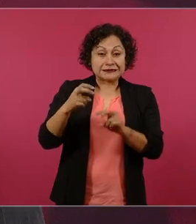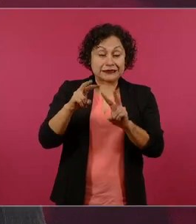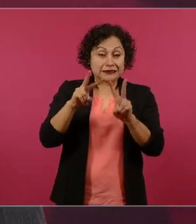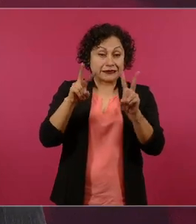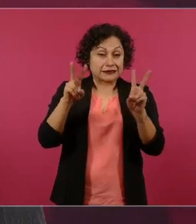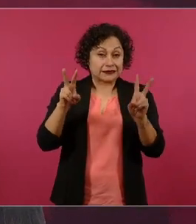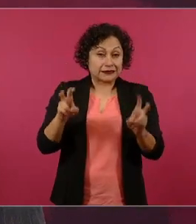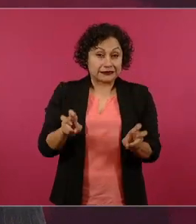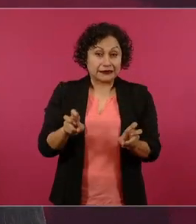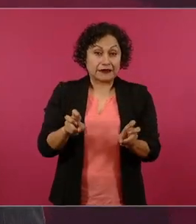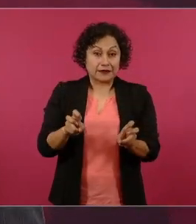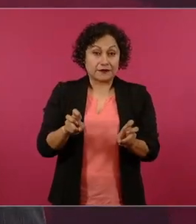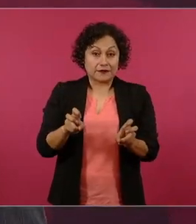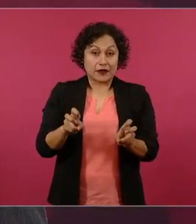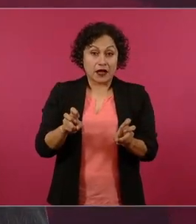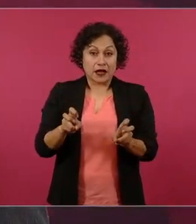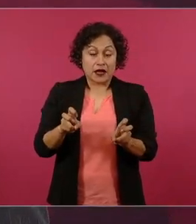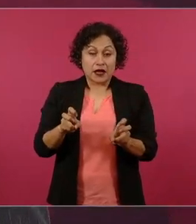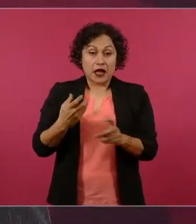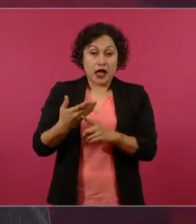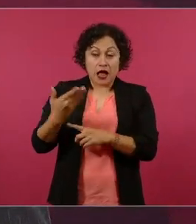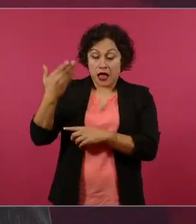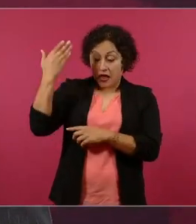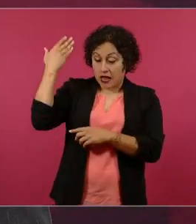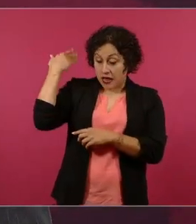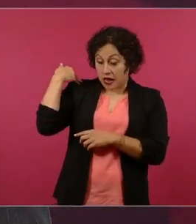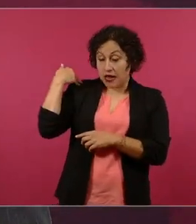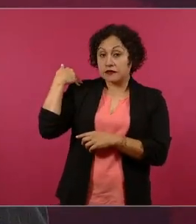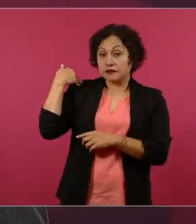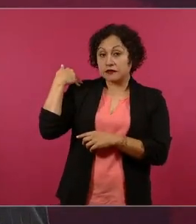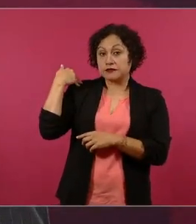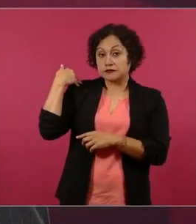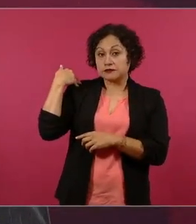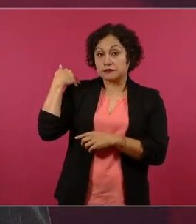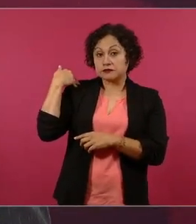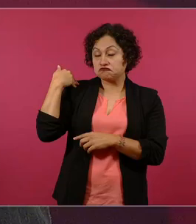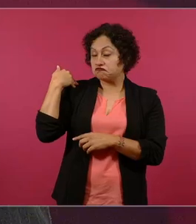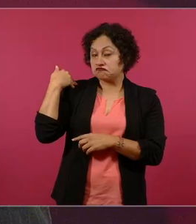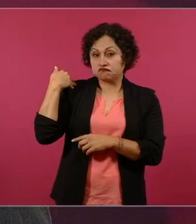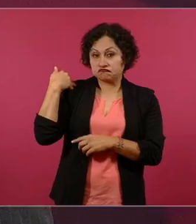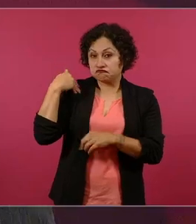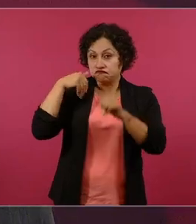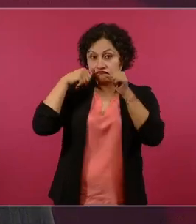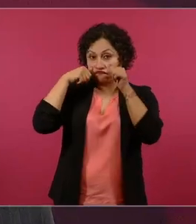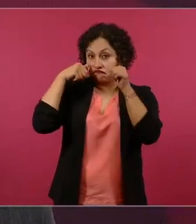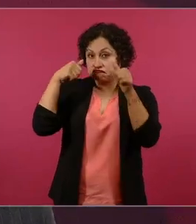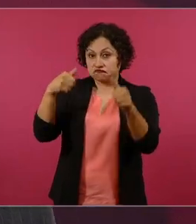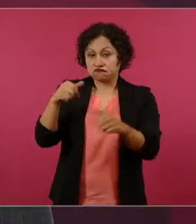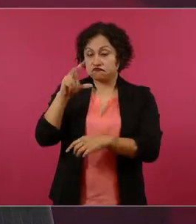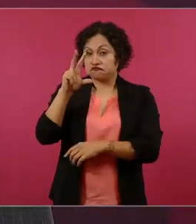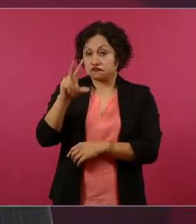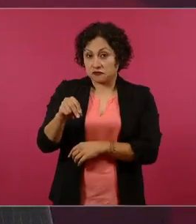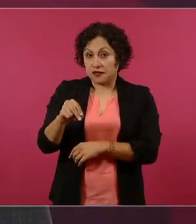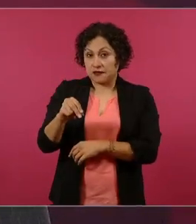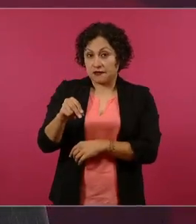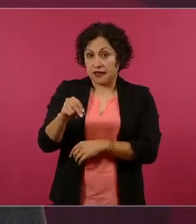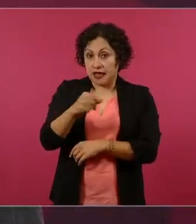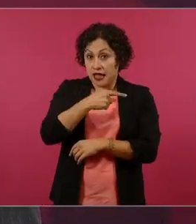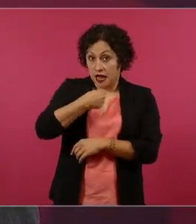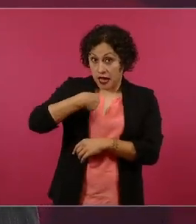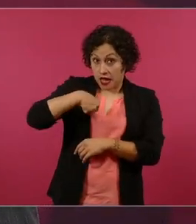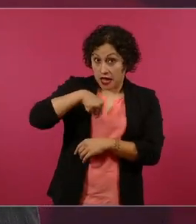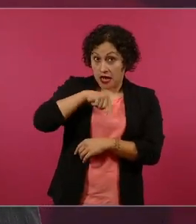este como lo merecen Sí hasta nuestras